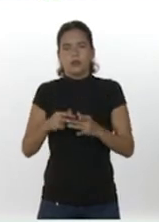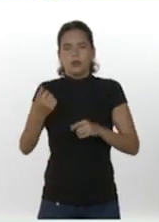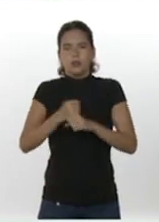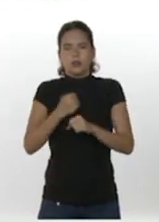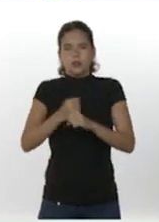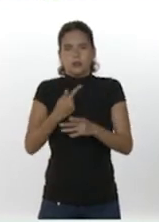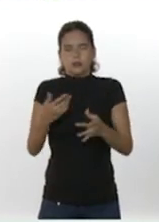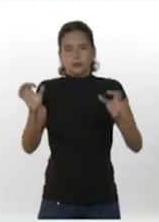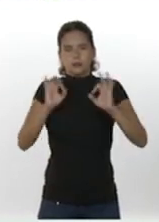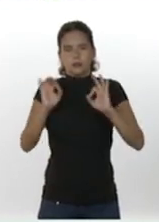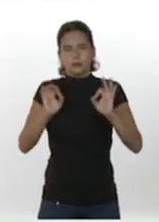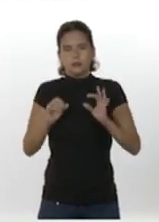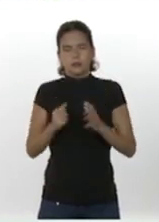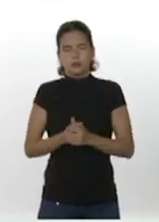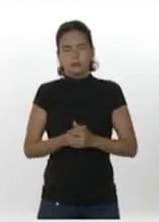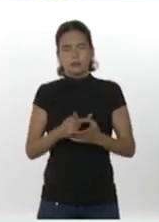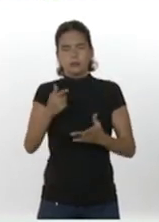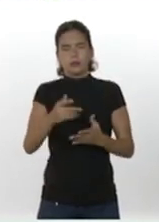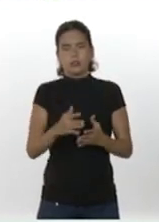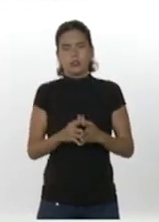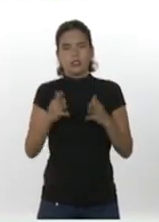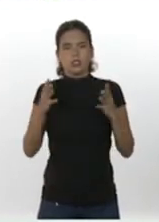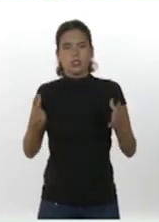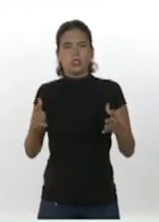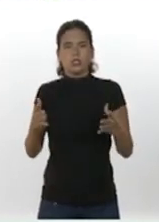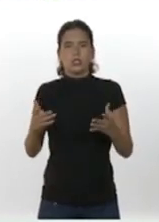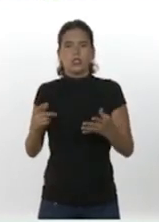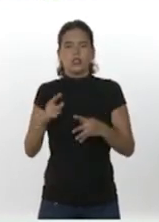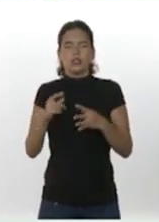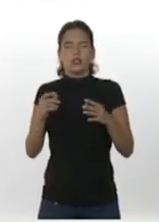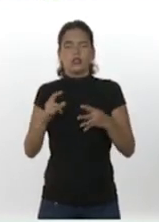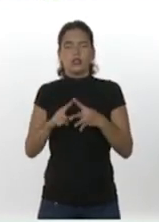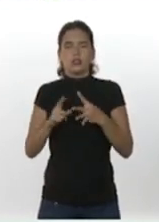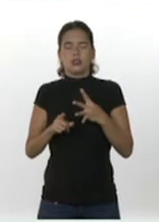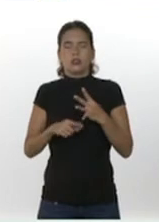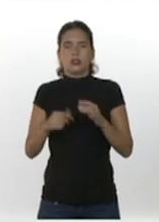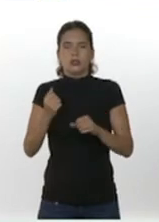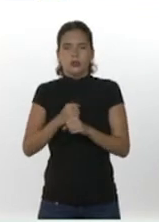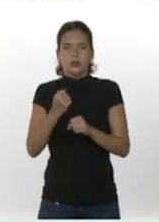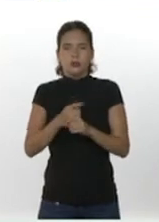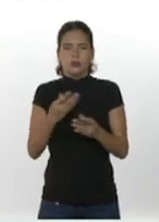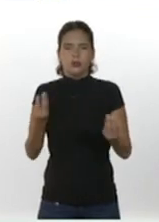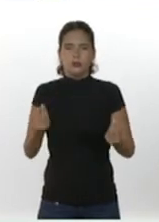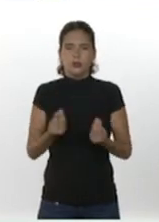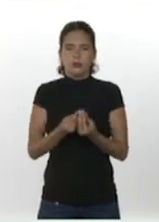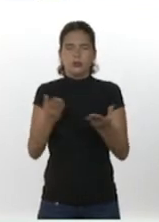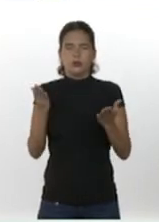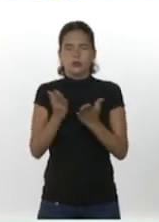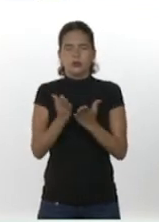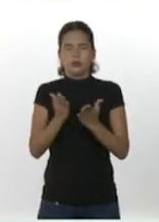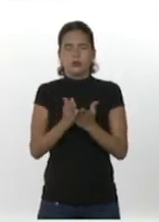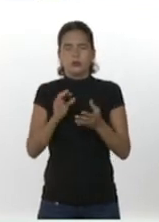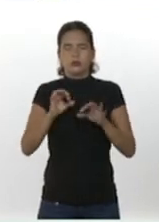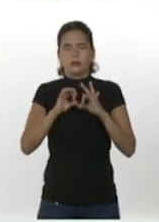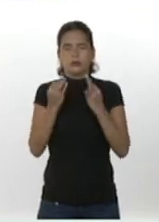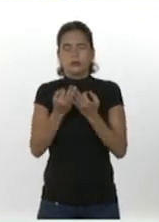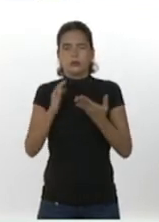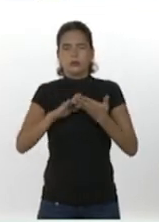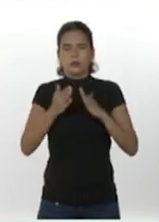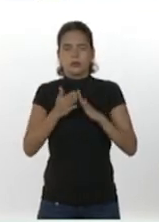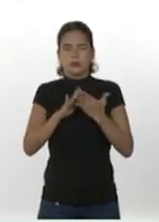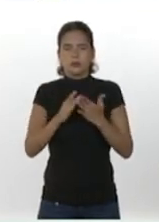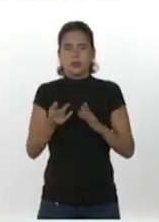trabajo solo va a dar grandes frutos si logramos trabajar juntos la escuela con la familia y la comunidad, porque